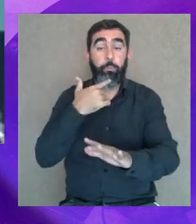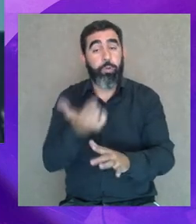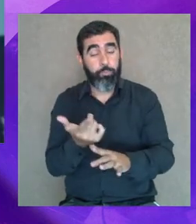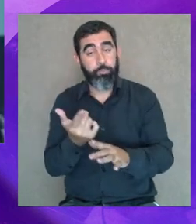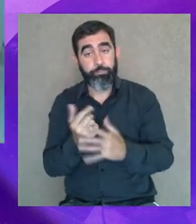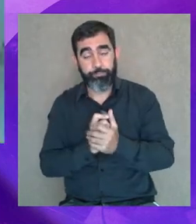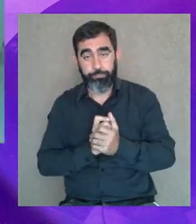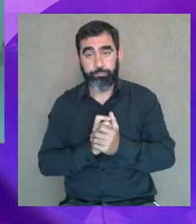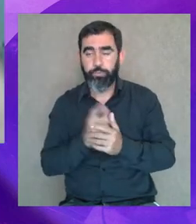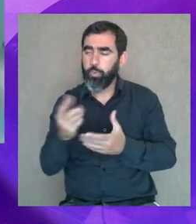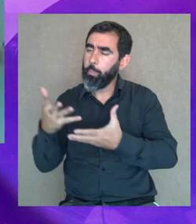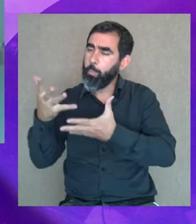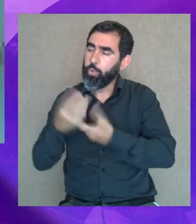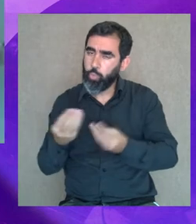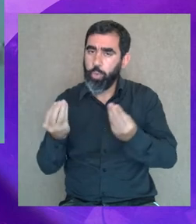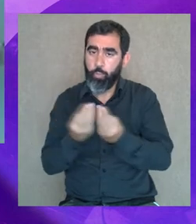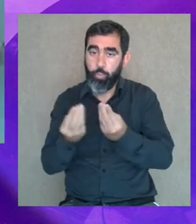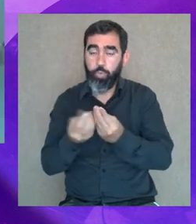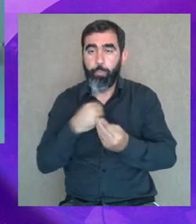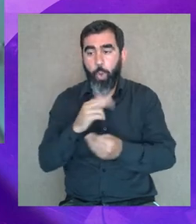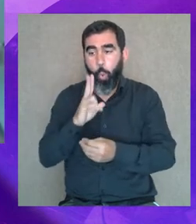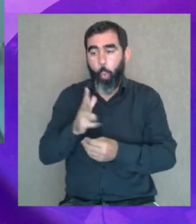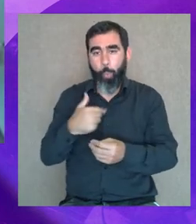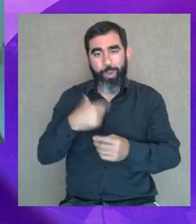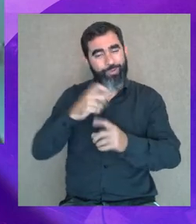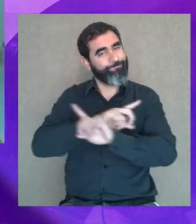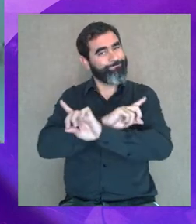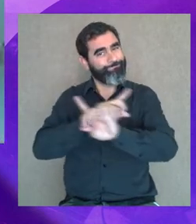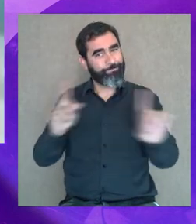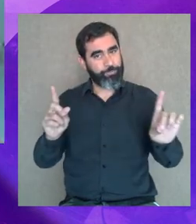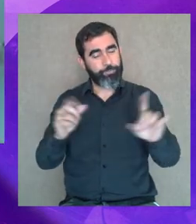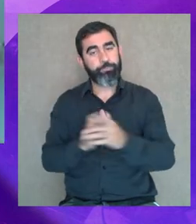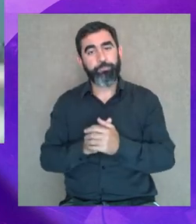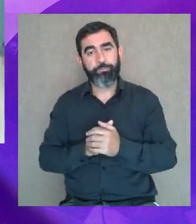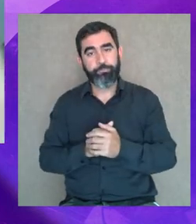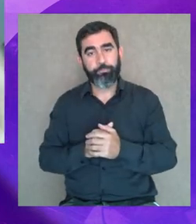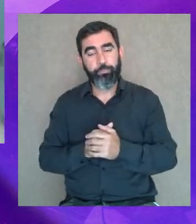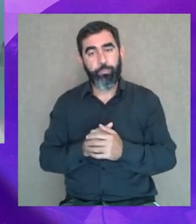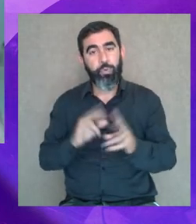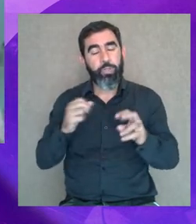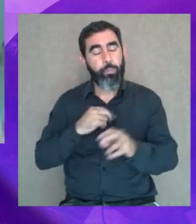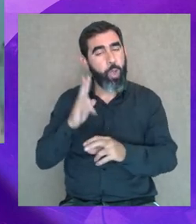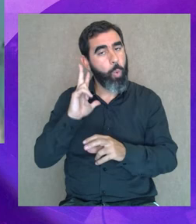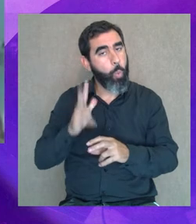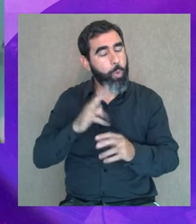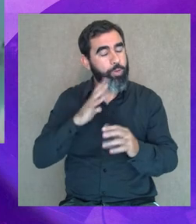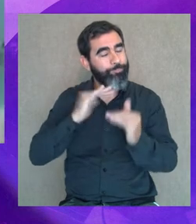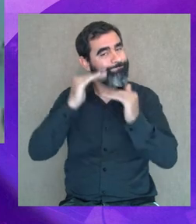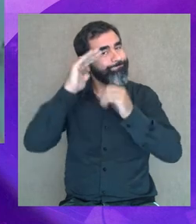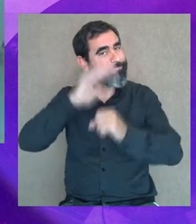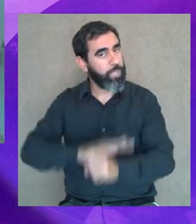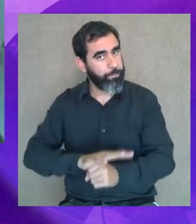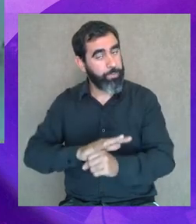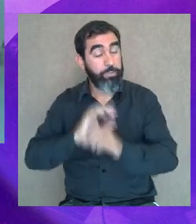en este tipo de decisiones me ayudaron como ser humano no como ser humano fue mucho tiempo maltratado